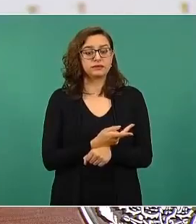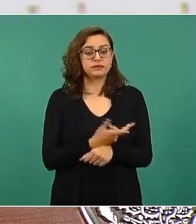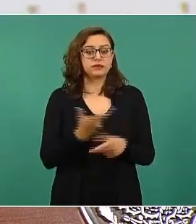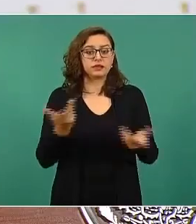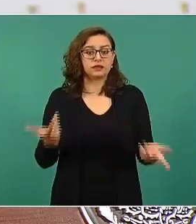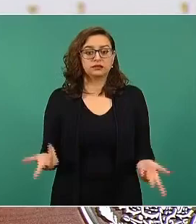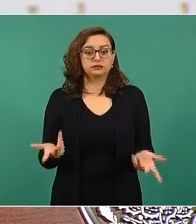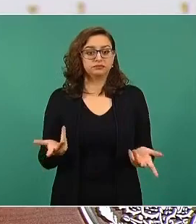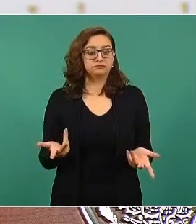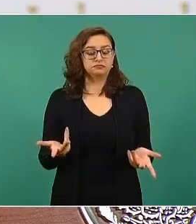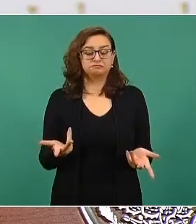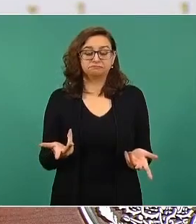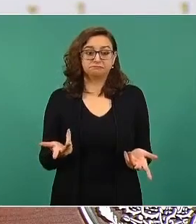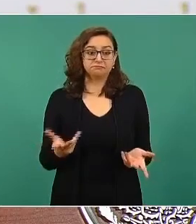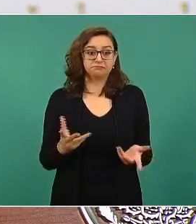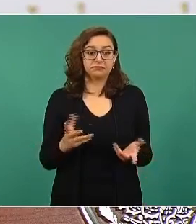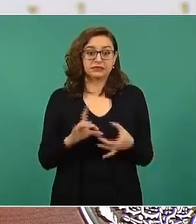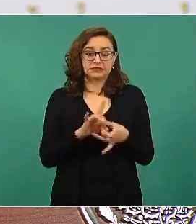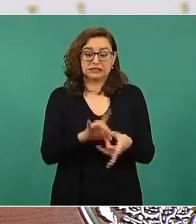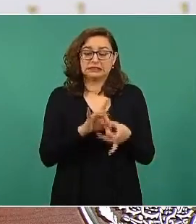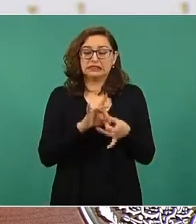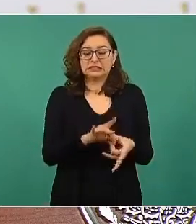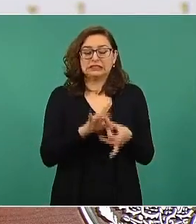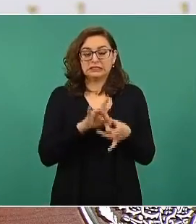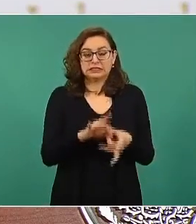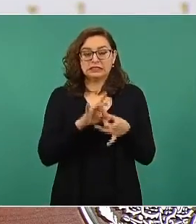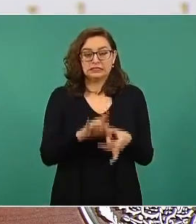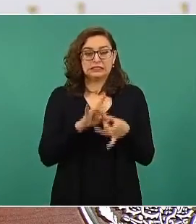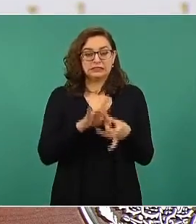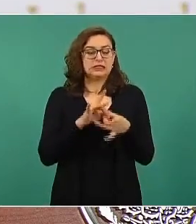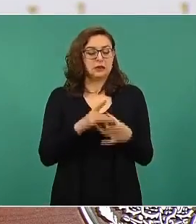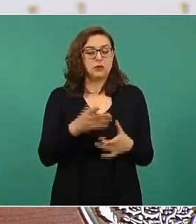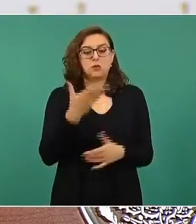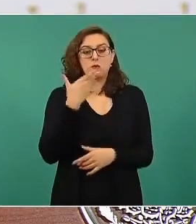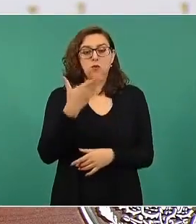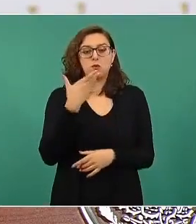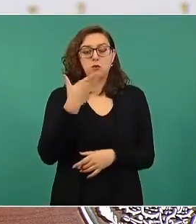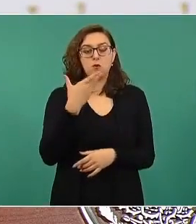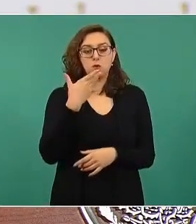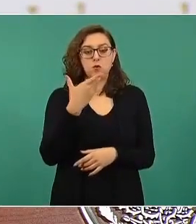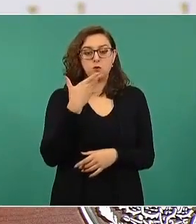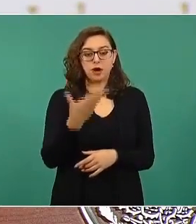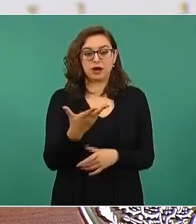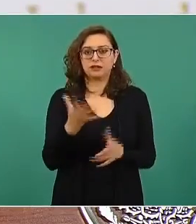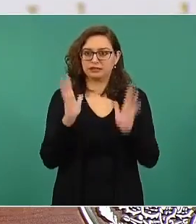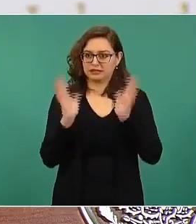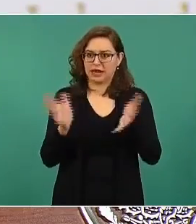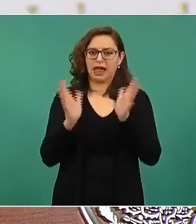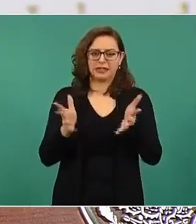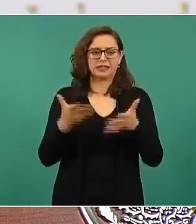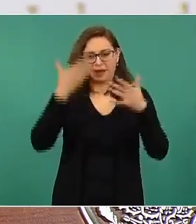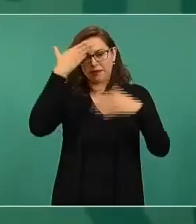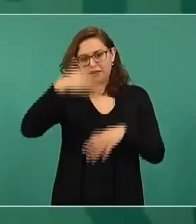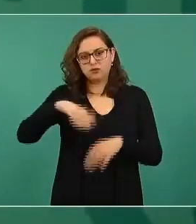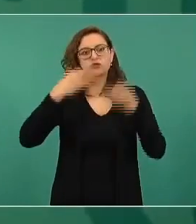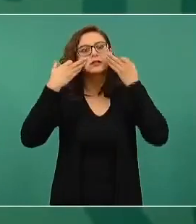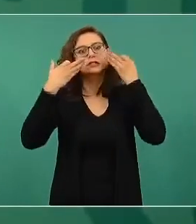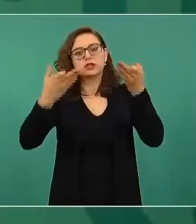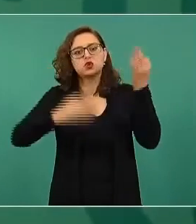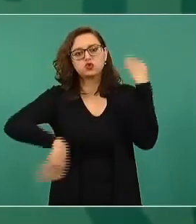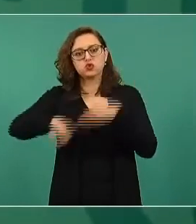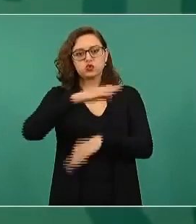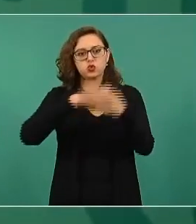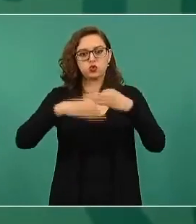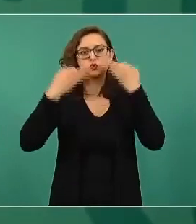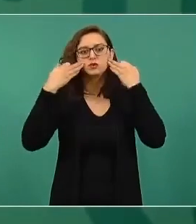porque se entendían muy bien, porque eran lo mismo, como ahora ha quedado de manifiesto, porque